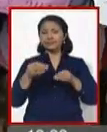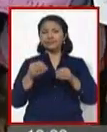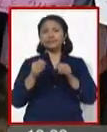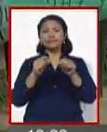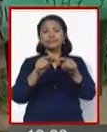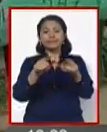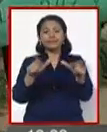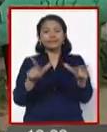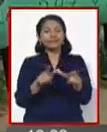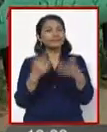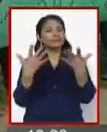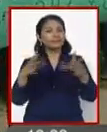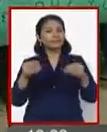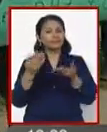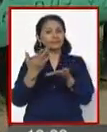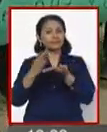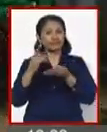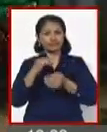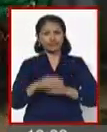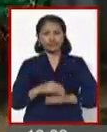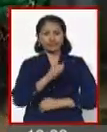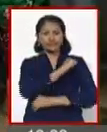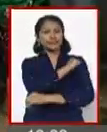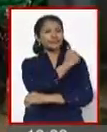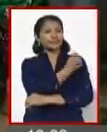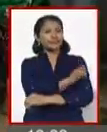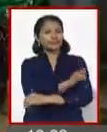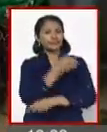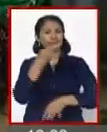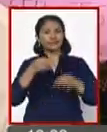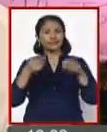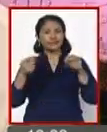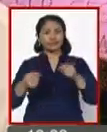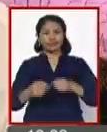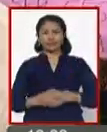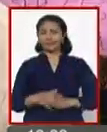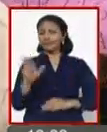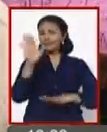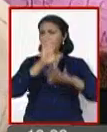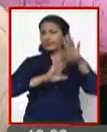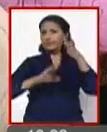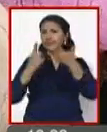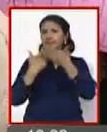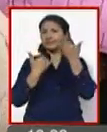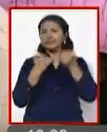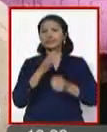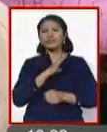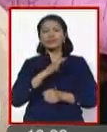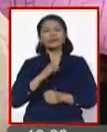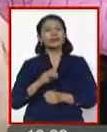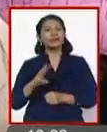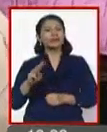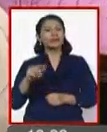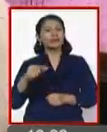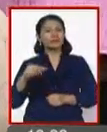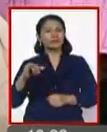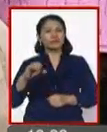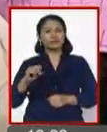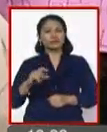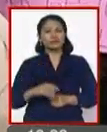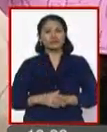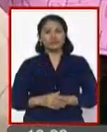esta ciudadela rechazando la destitución de la autoridad de este juzgado. Preocupado por el accionar del Consejo de la Magistratura,